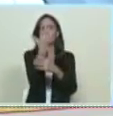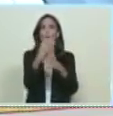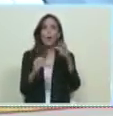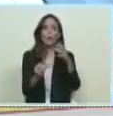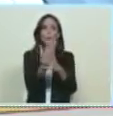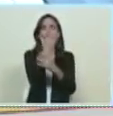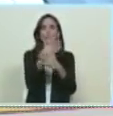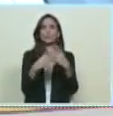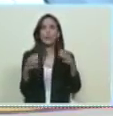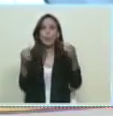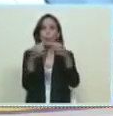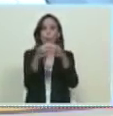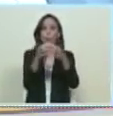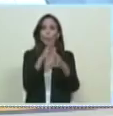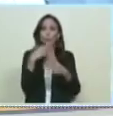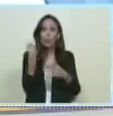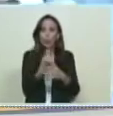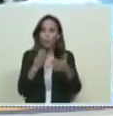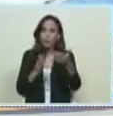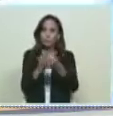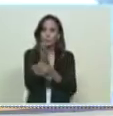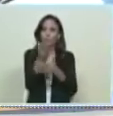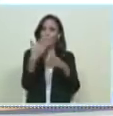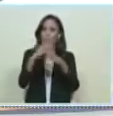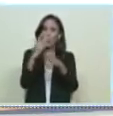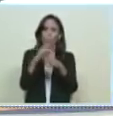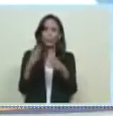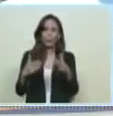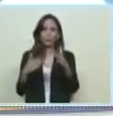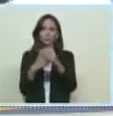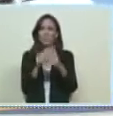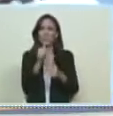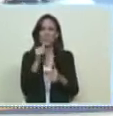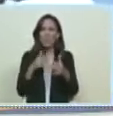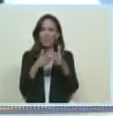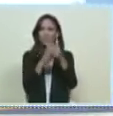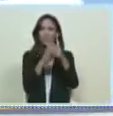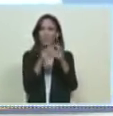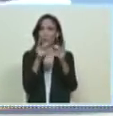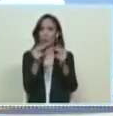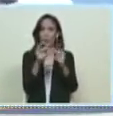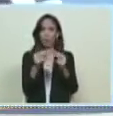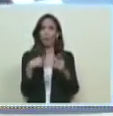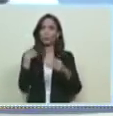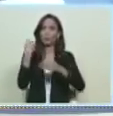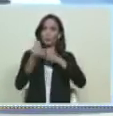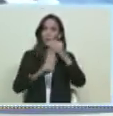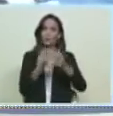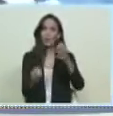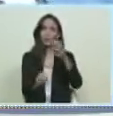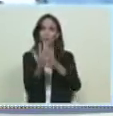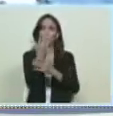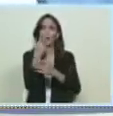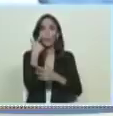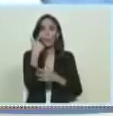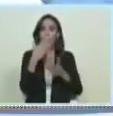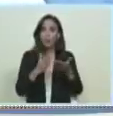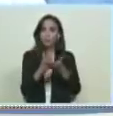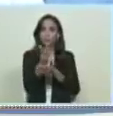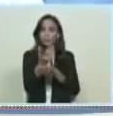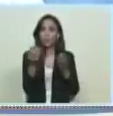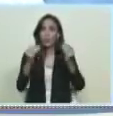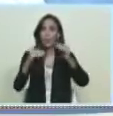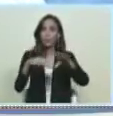Chamba Juvenil y lo que vamos es pa'lante. Nada ni nadie nos va a detener. Y fue lo que hice. Y miren por dónde